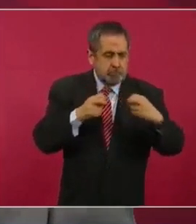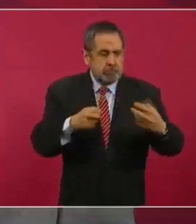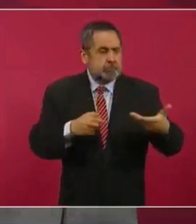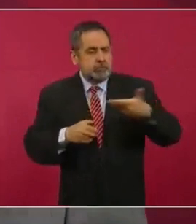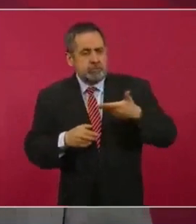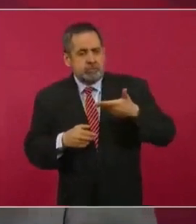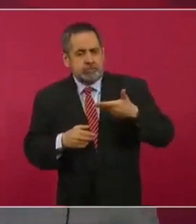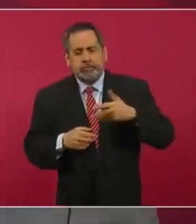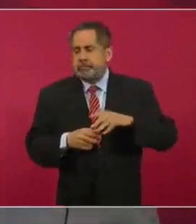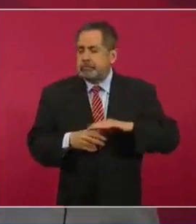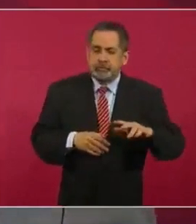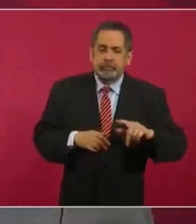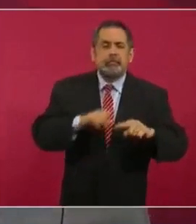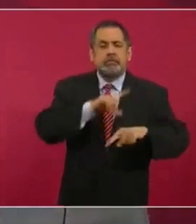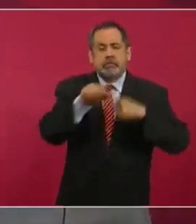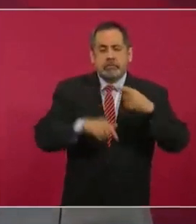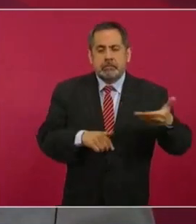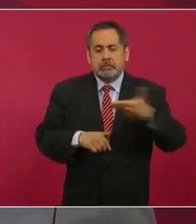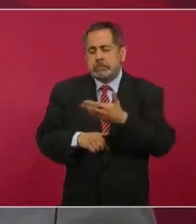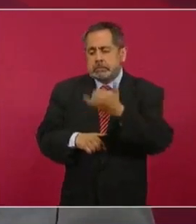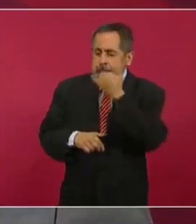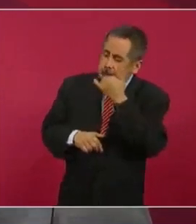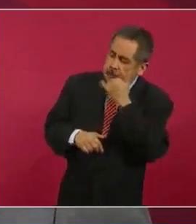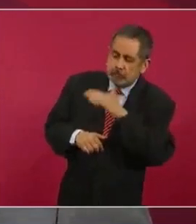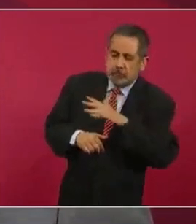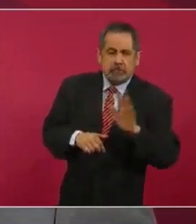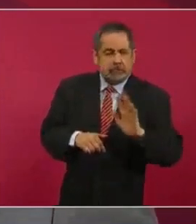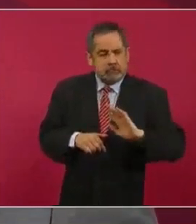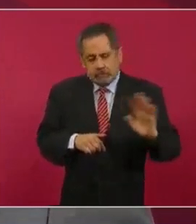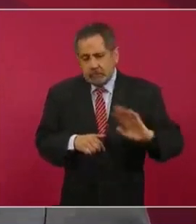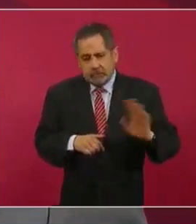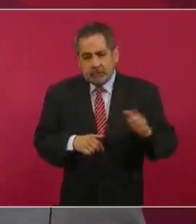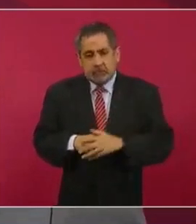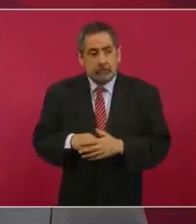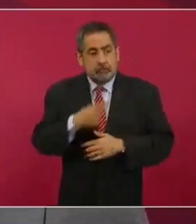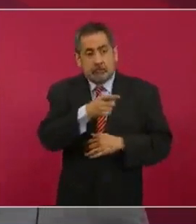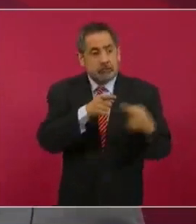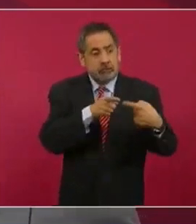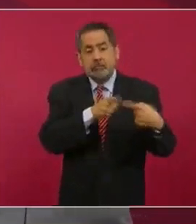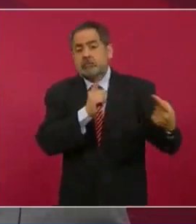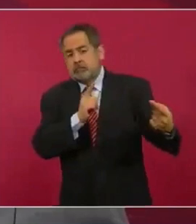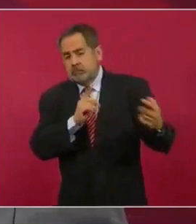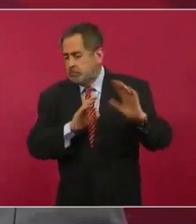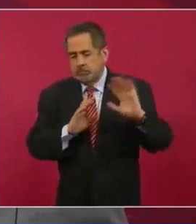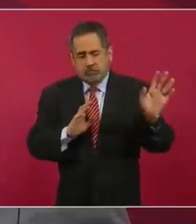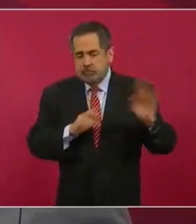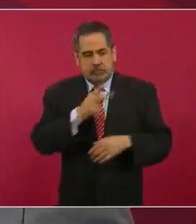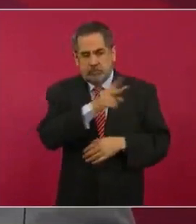Luego ya me ofrecieron disculpas, porque eso llevó a una ruptura